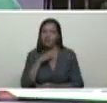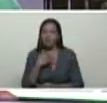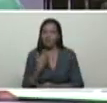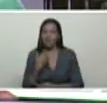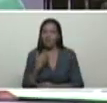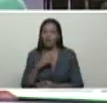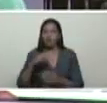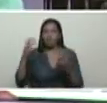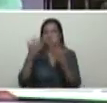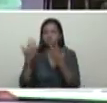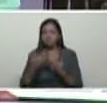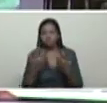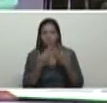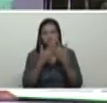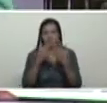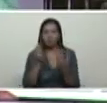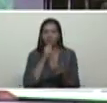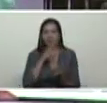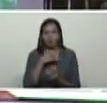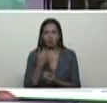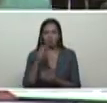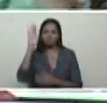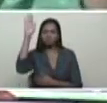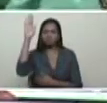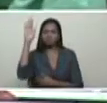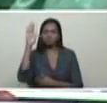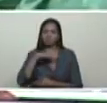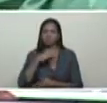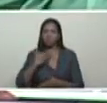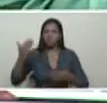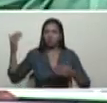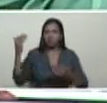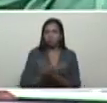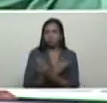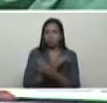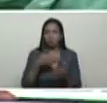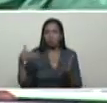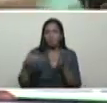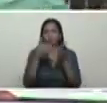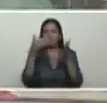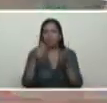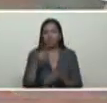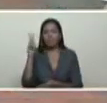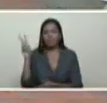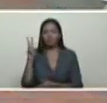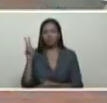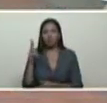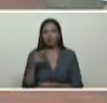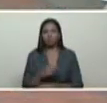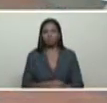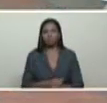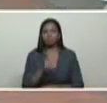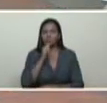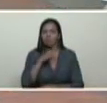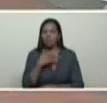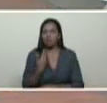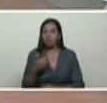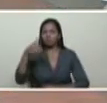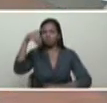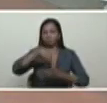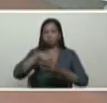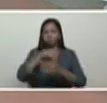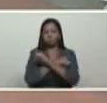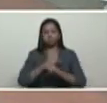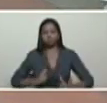Levante la mano, ¿quién quiere guerra? ¿Quién quiere golpe de Estado y dictadura en Venezuela? Levanten la mano. ¿Quién quiere invasión militar